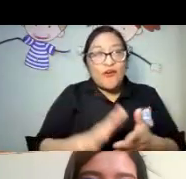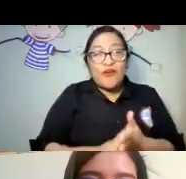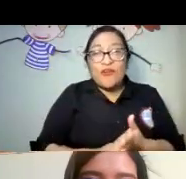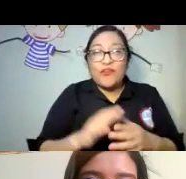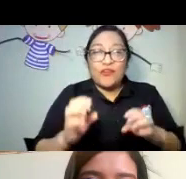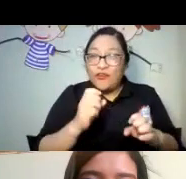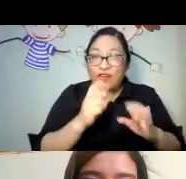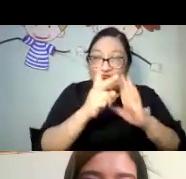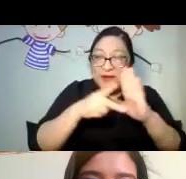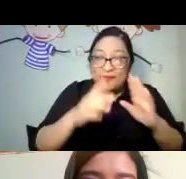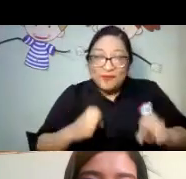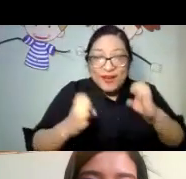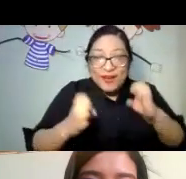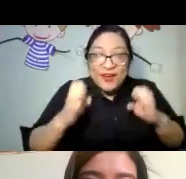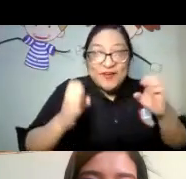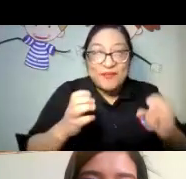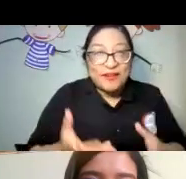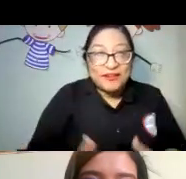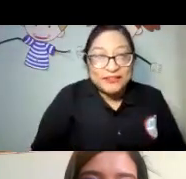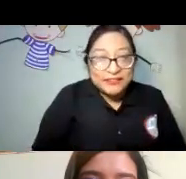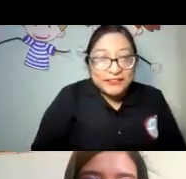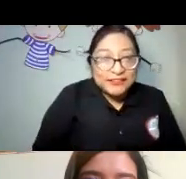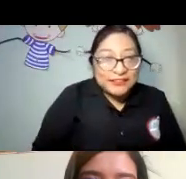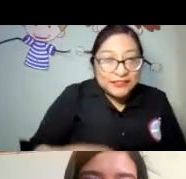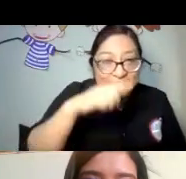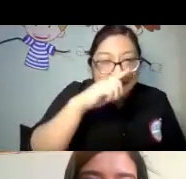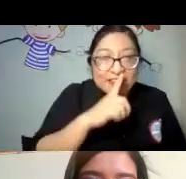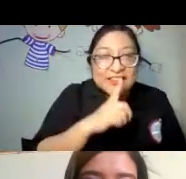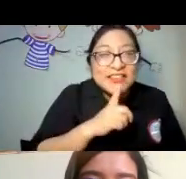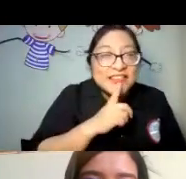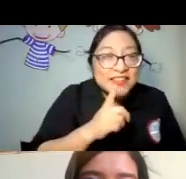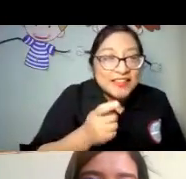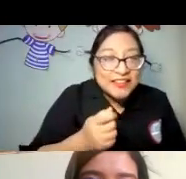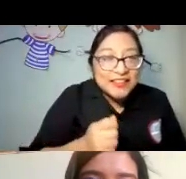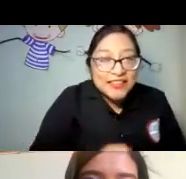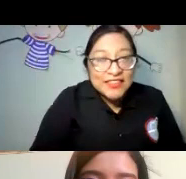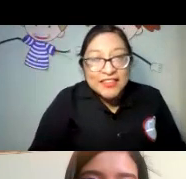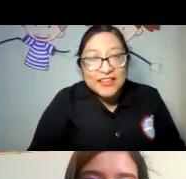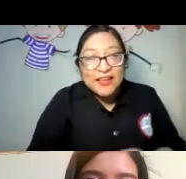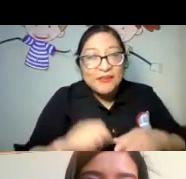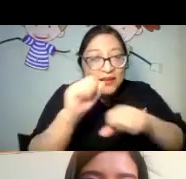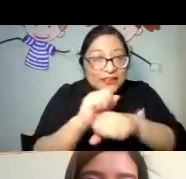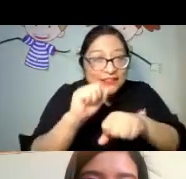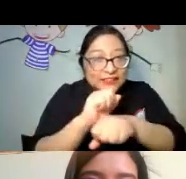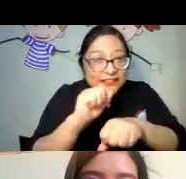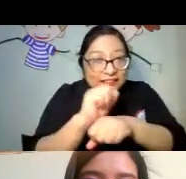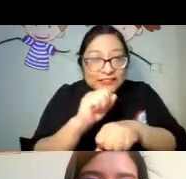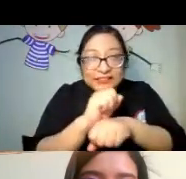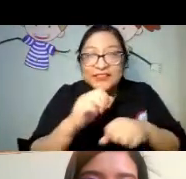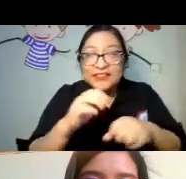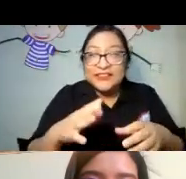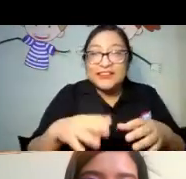También se encuentran elaborando una actividad de motricidad en la que utilizaron fideos y